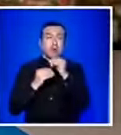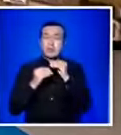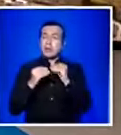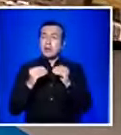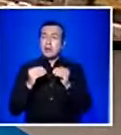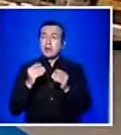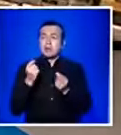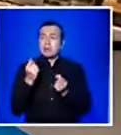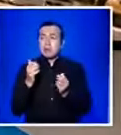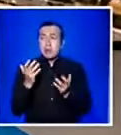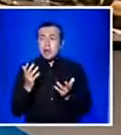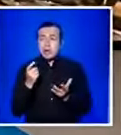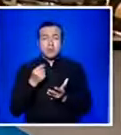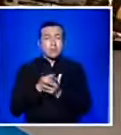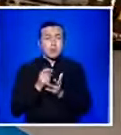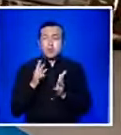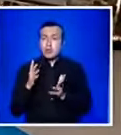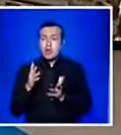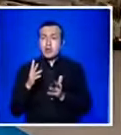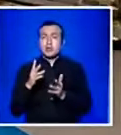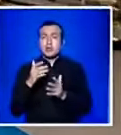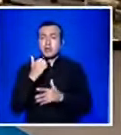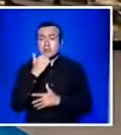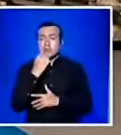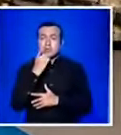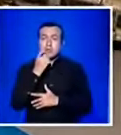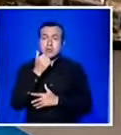garantizada todos los días, tres veces al día,